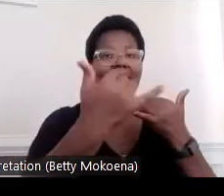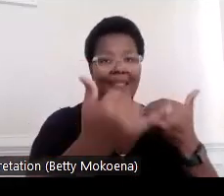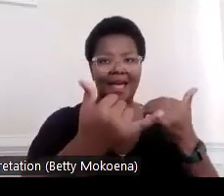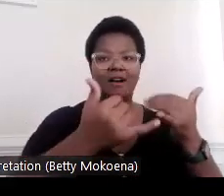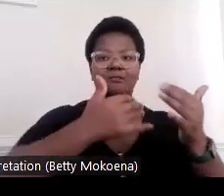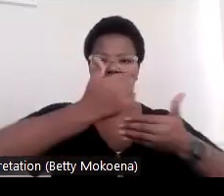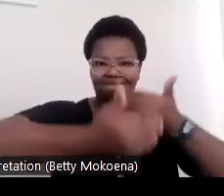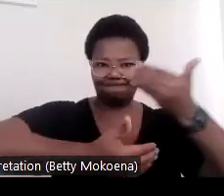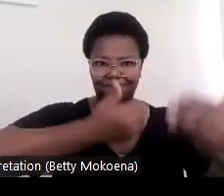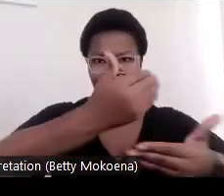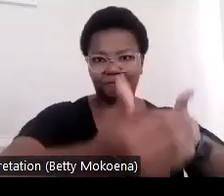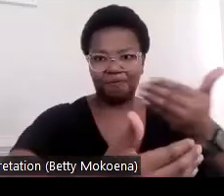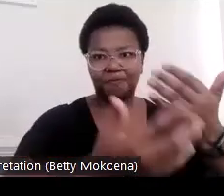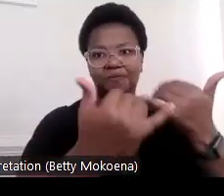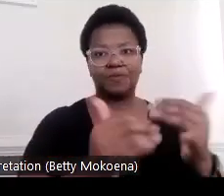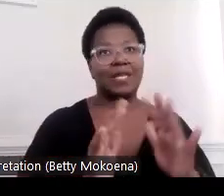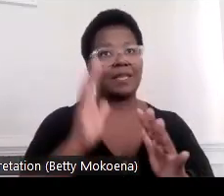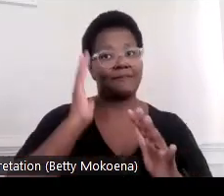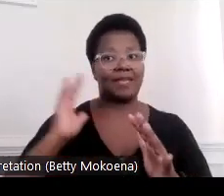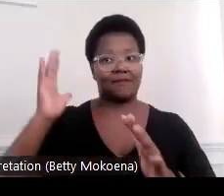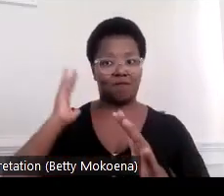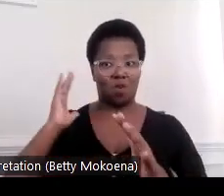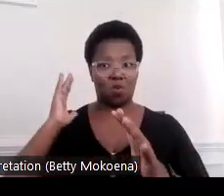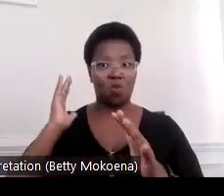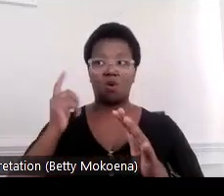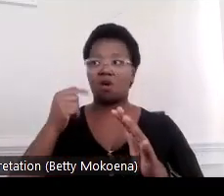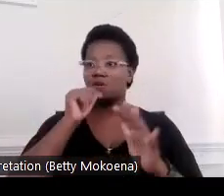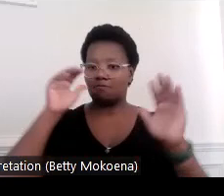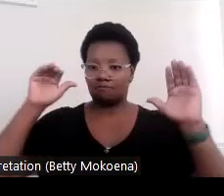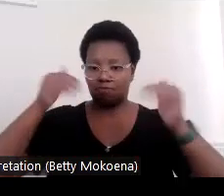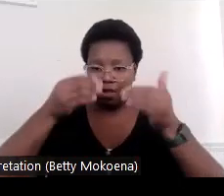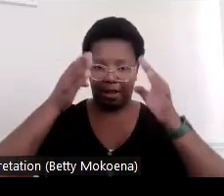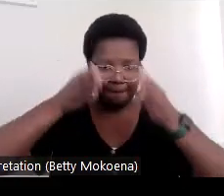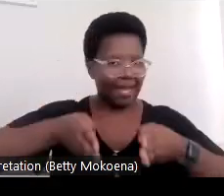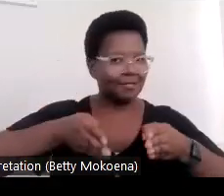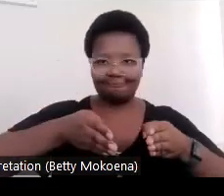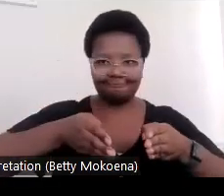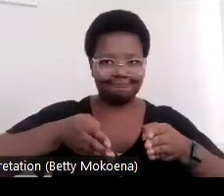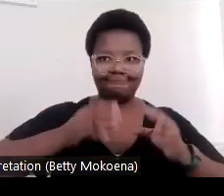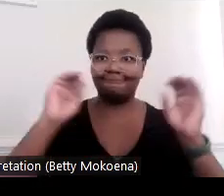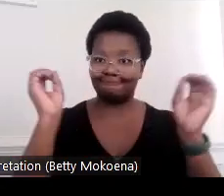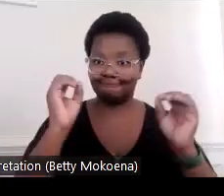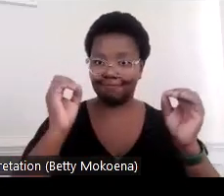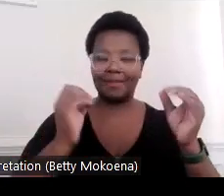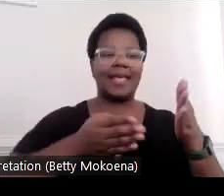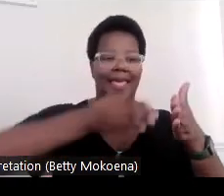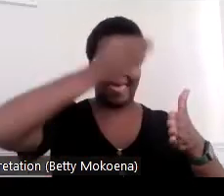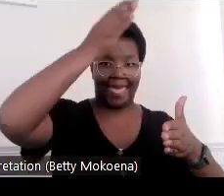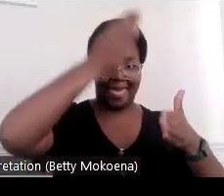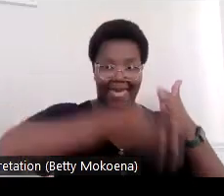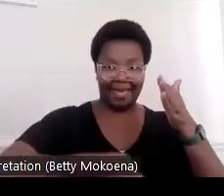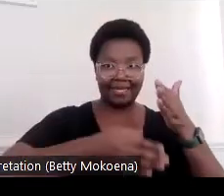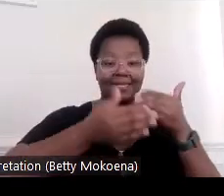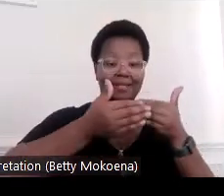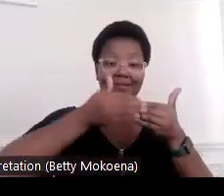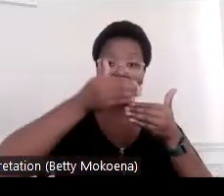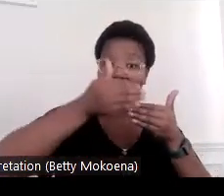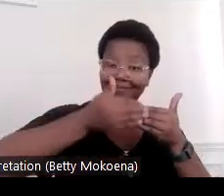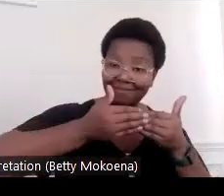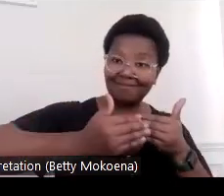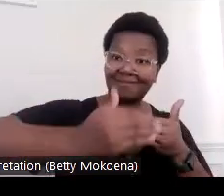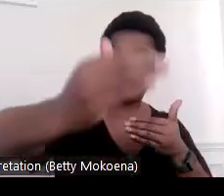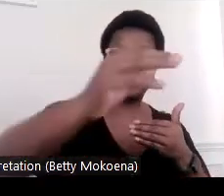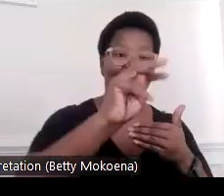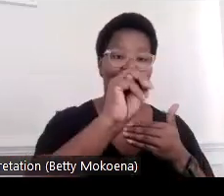ese periodo que se nos da dando para para poder acoplarnos empezando en marzo 2023 todo